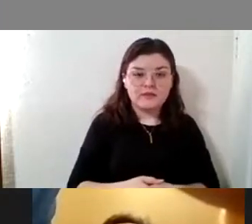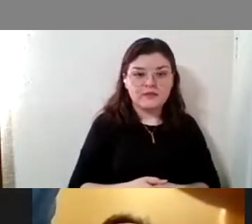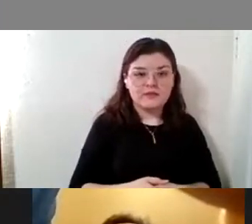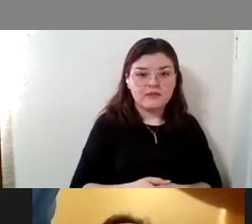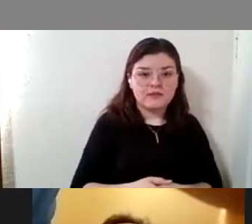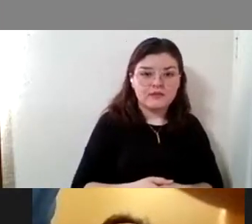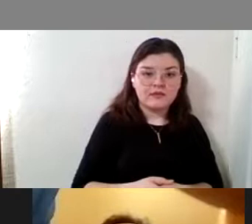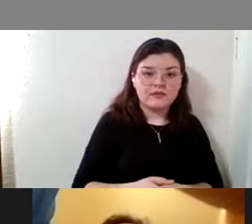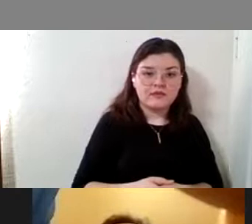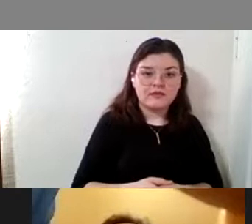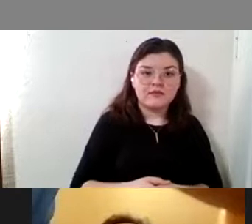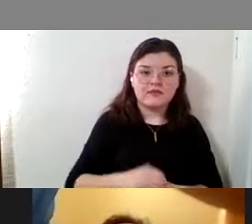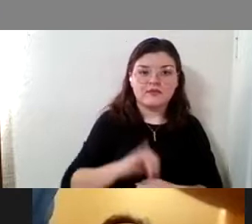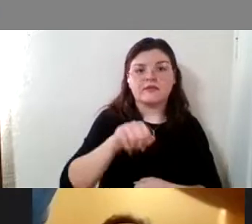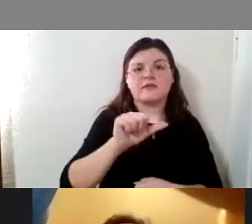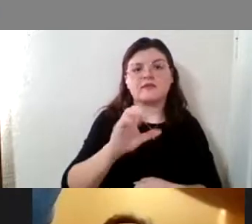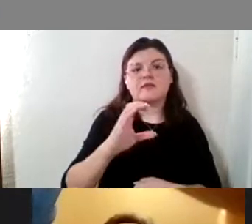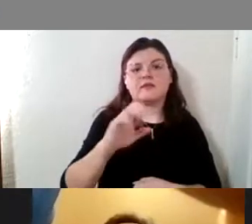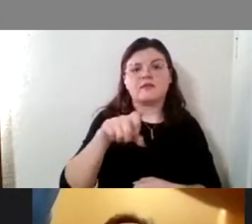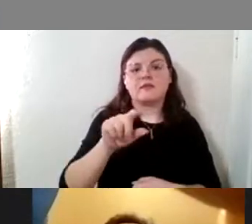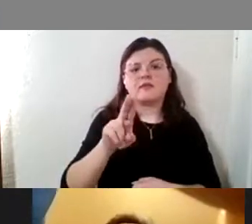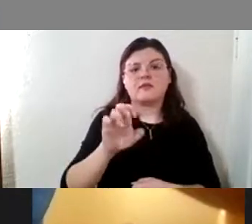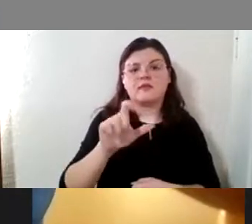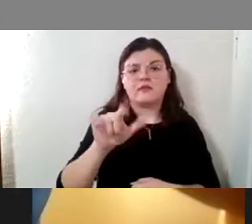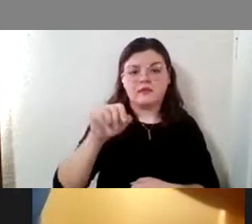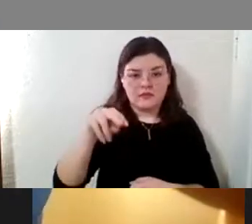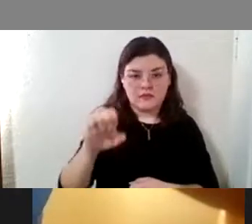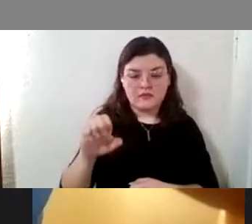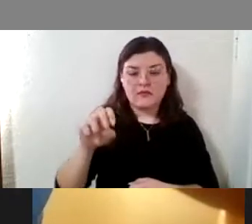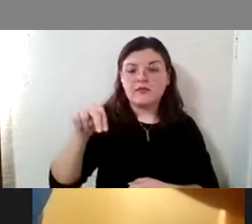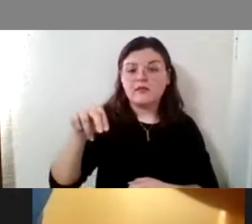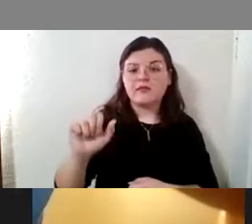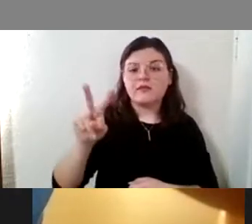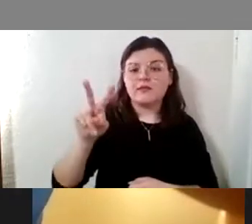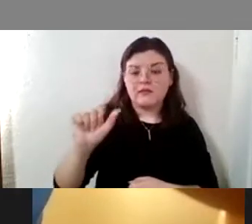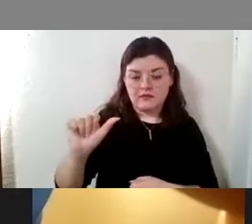Jacqueline, Jacqueline o Jacqueline Nava con V